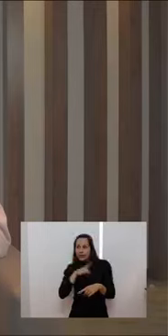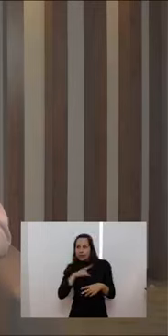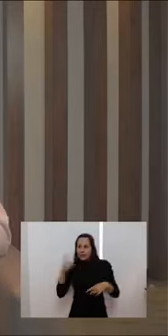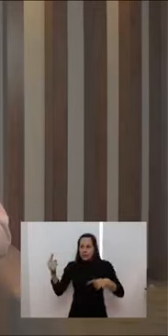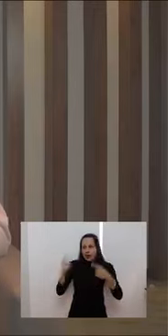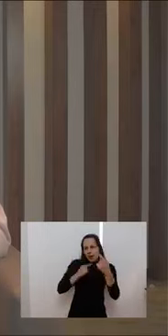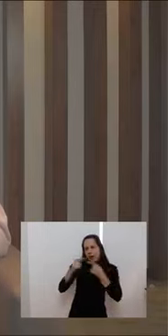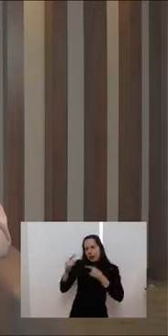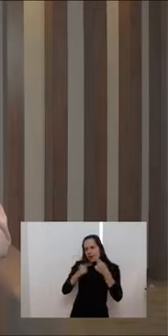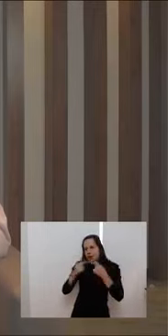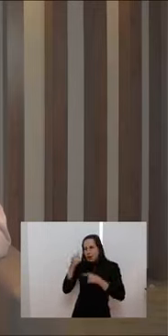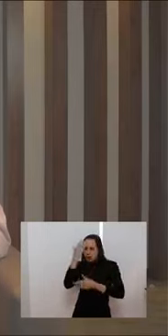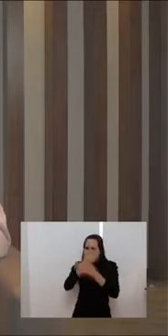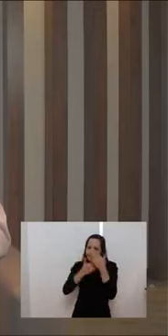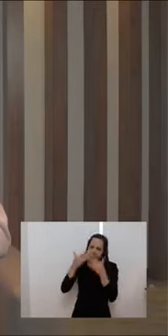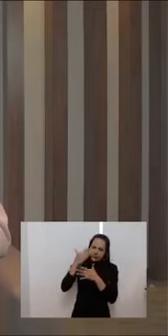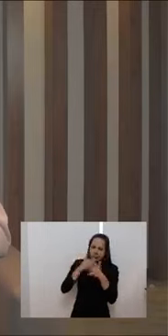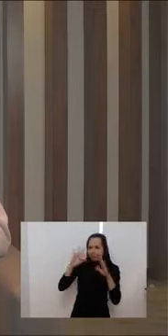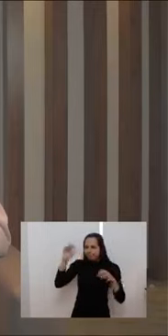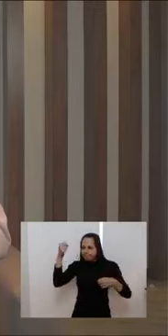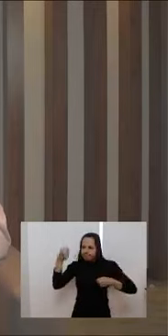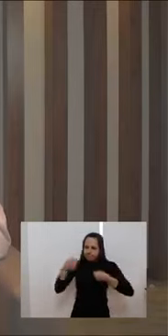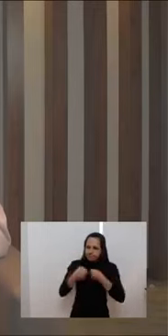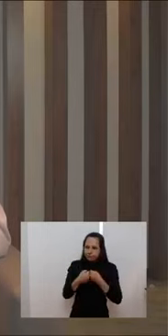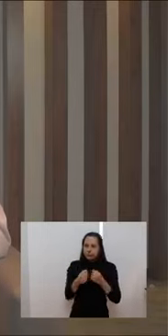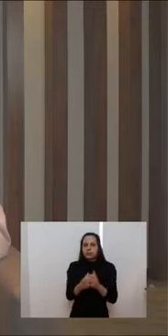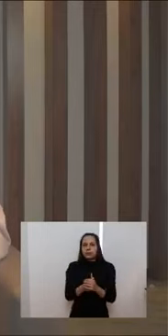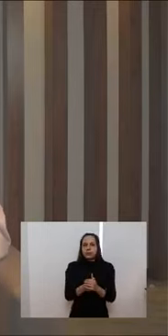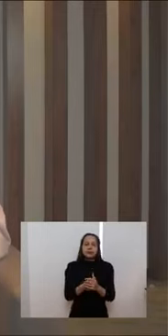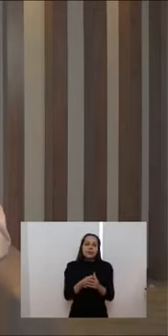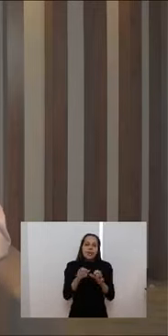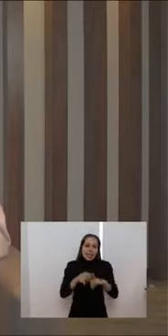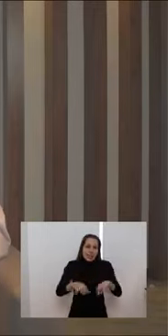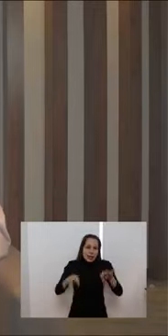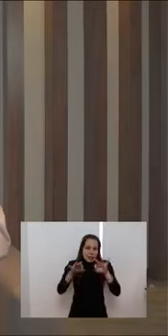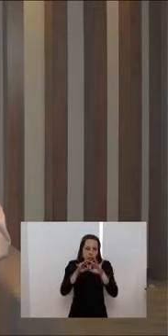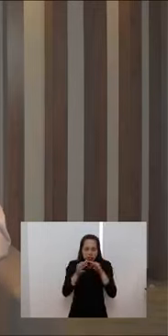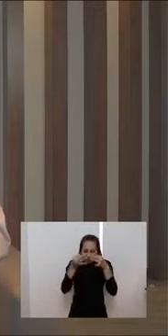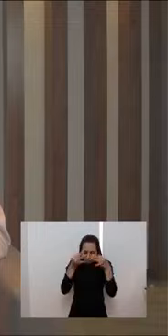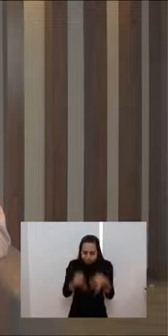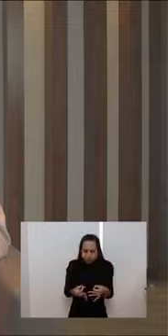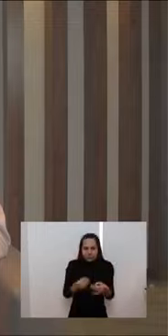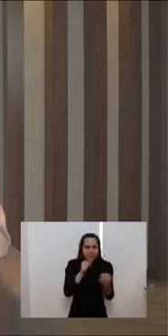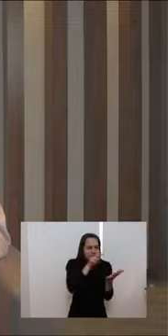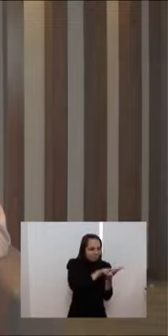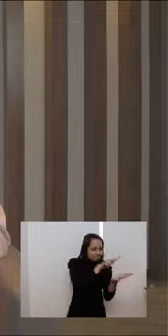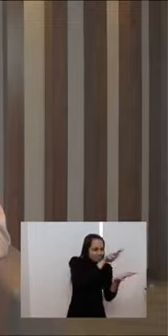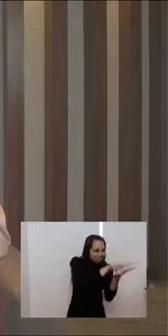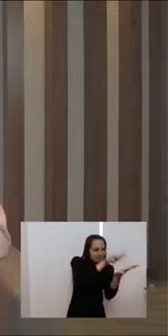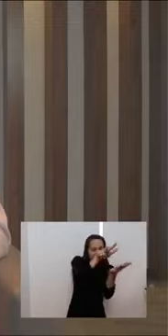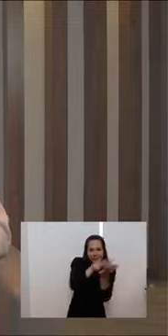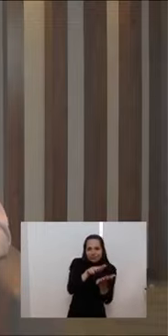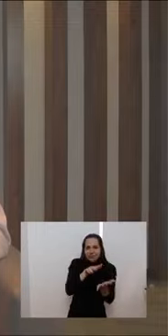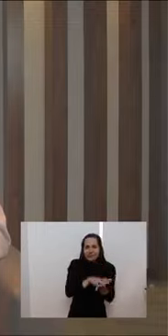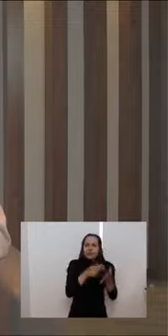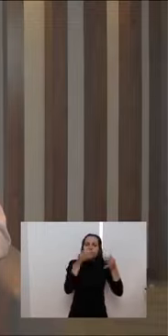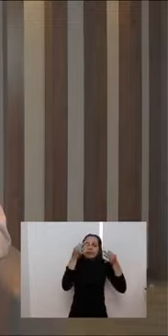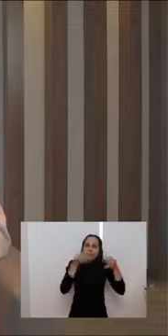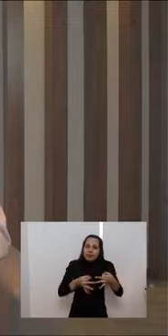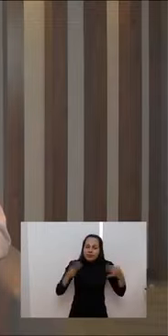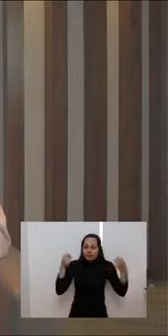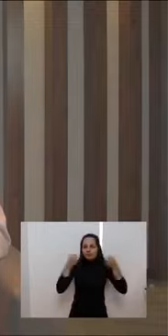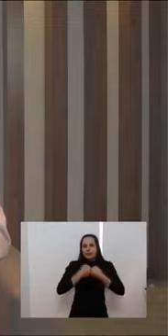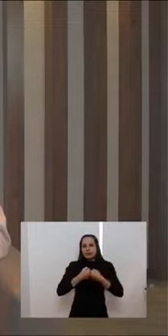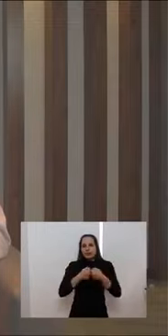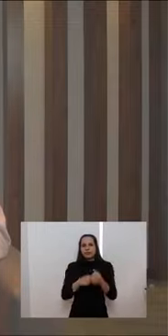cabo es importante tener presente que solo instituciones educativas acreditadas son las que pueden tenerlos a nosotros como